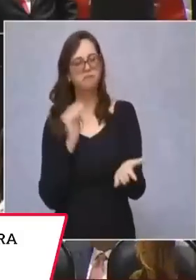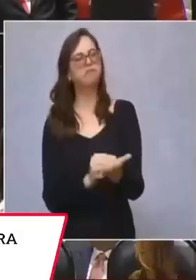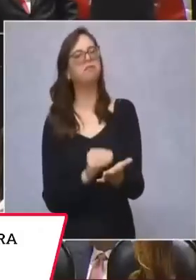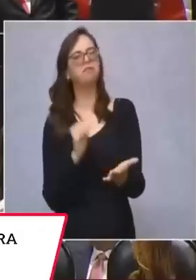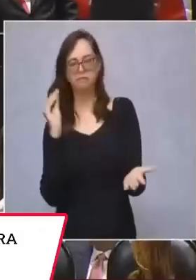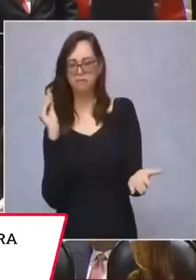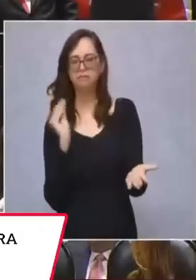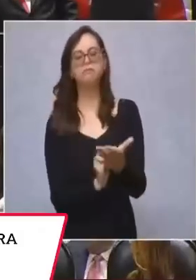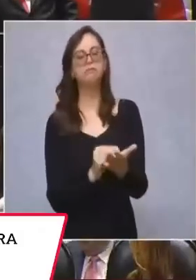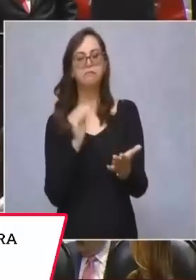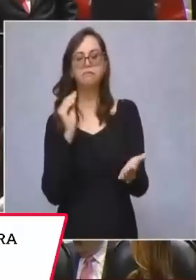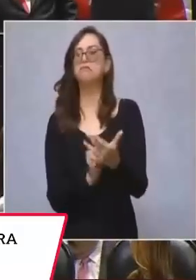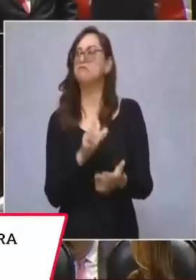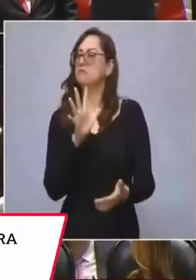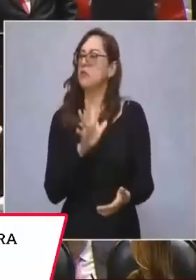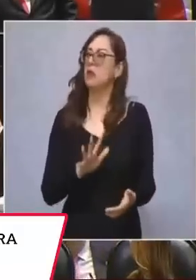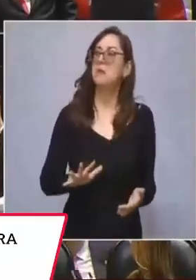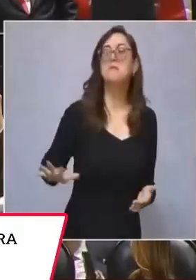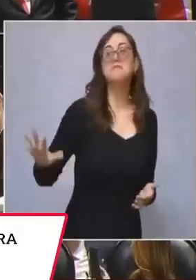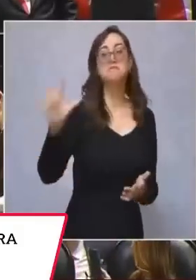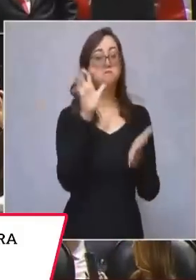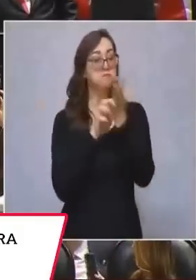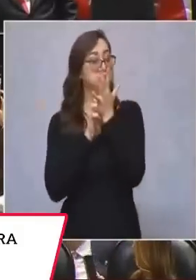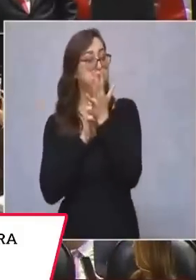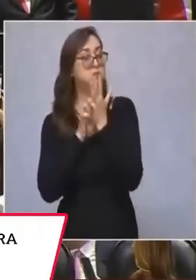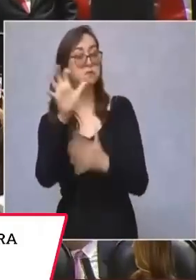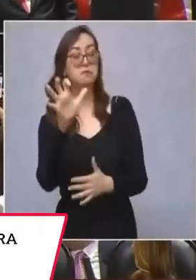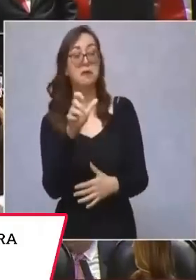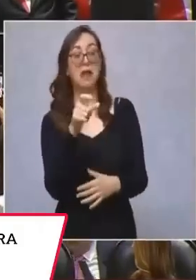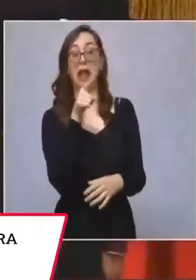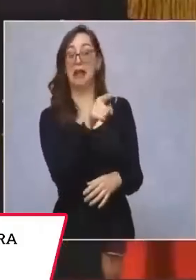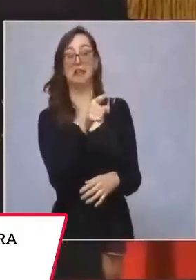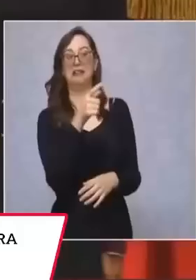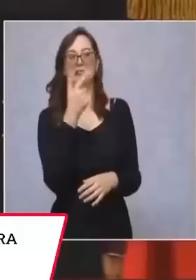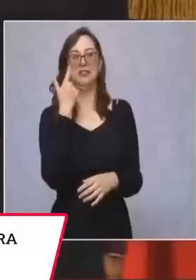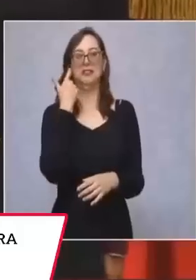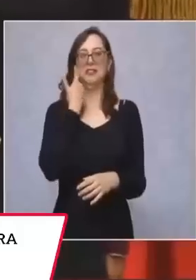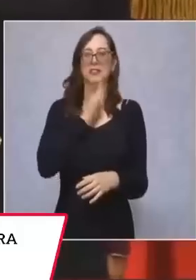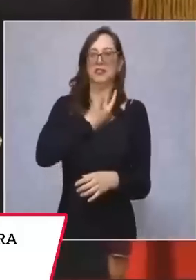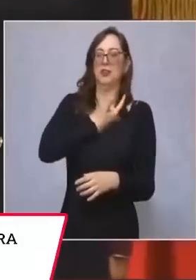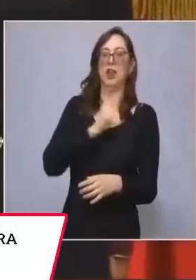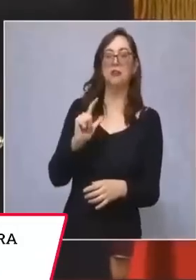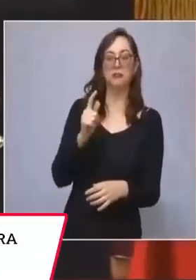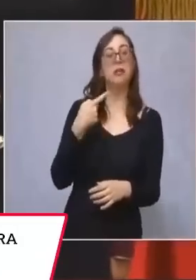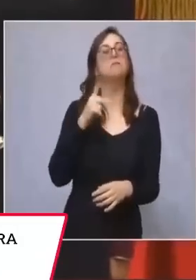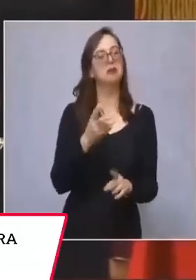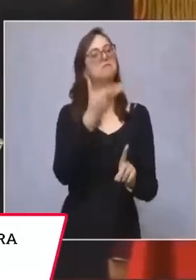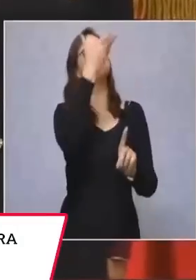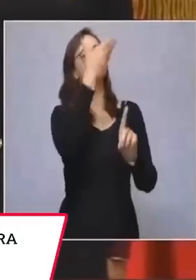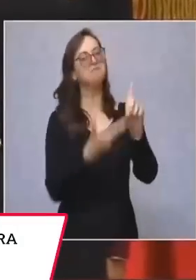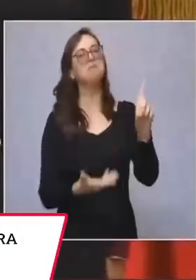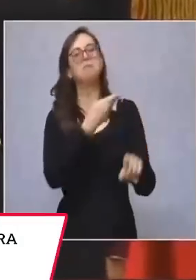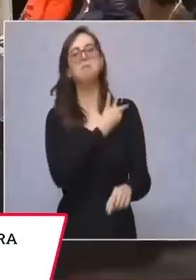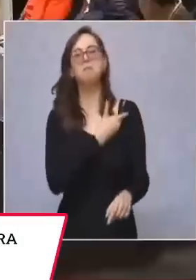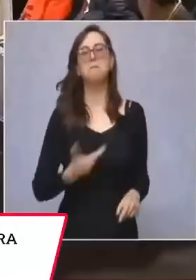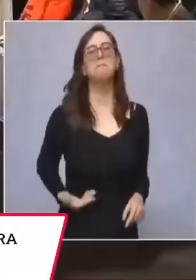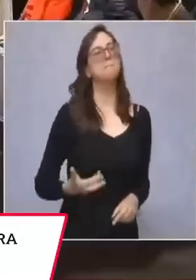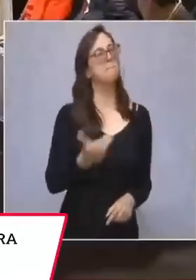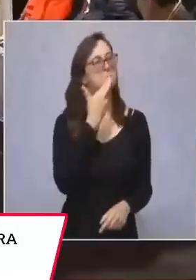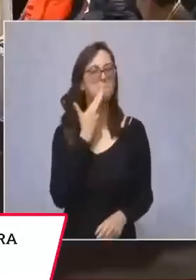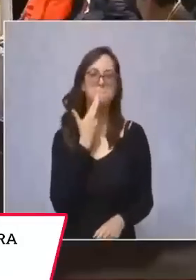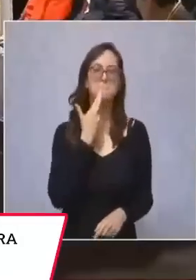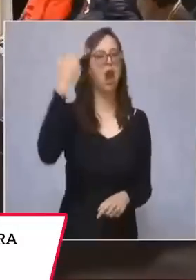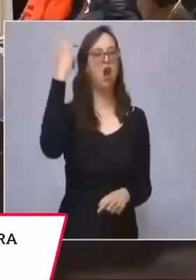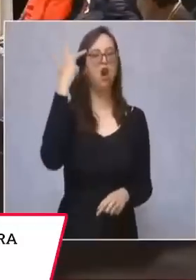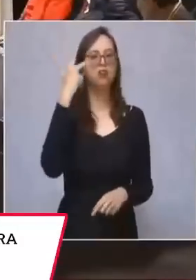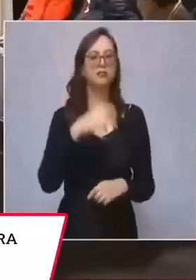también rescatar que la doctora pone énfasis en la reforma a pueblos originarios y decir pues que